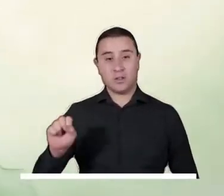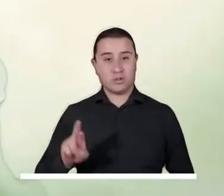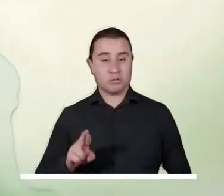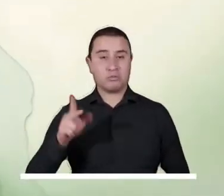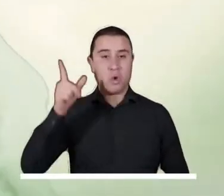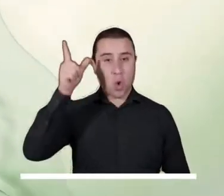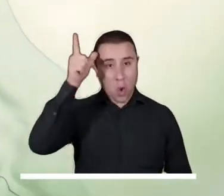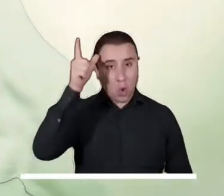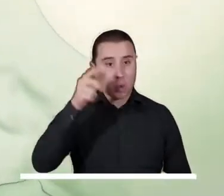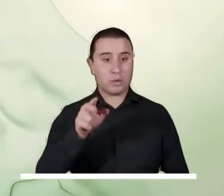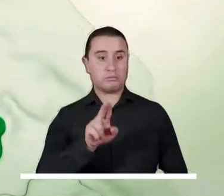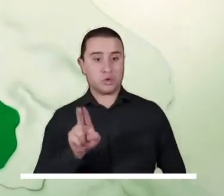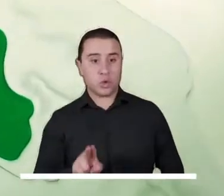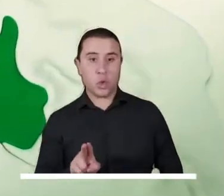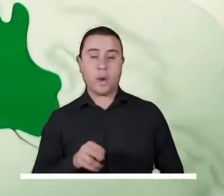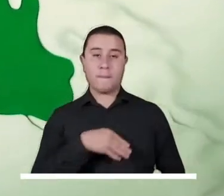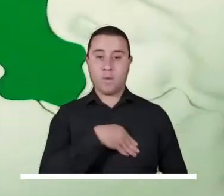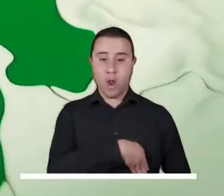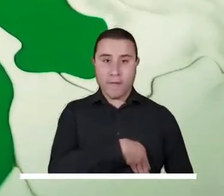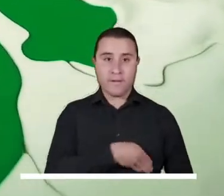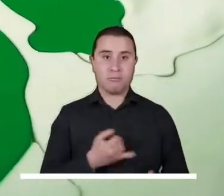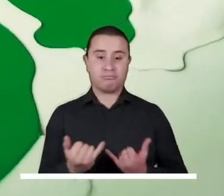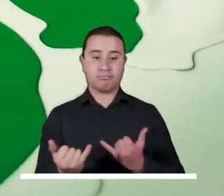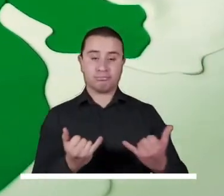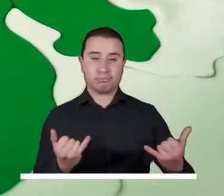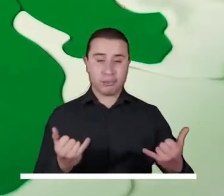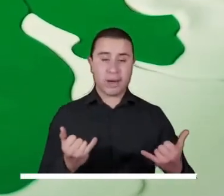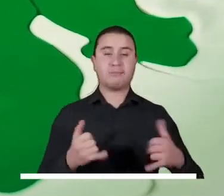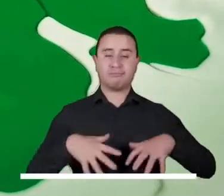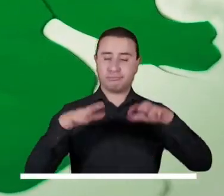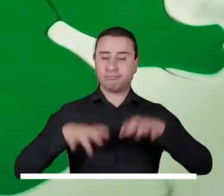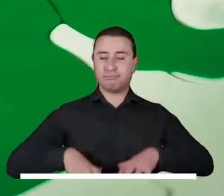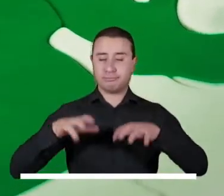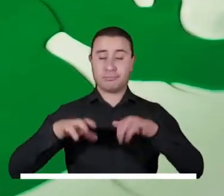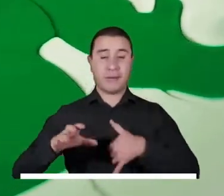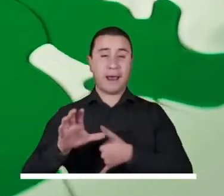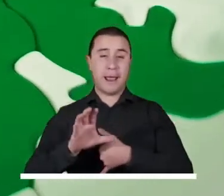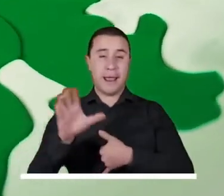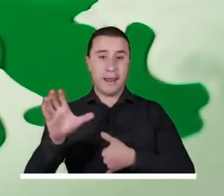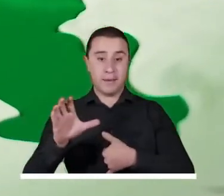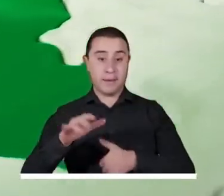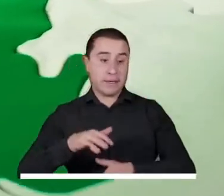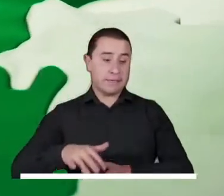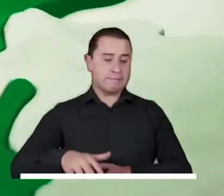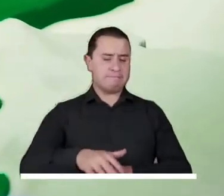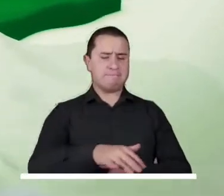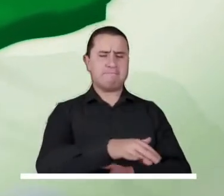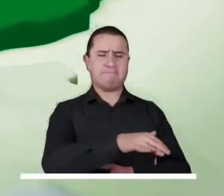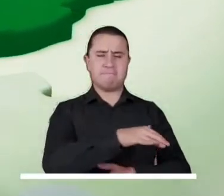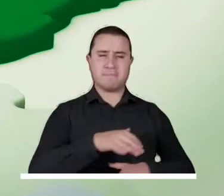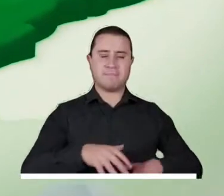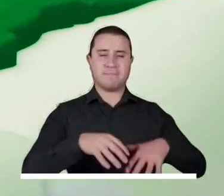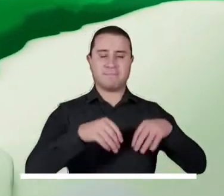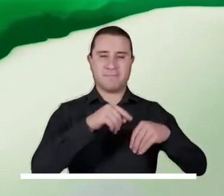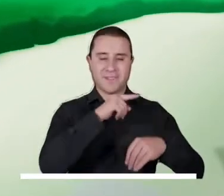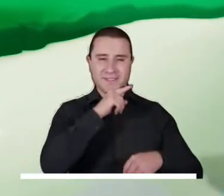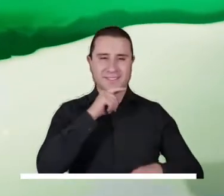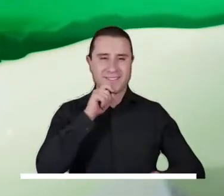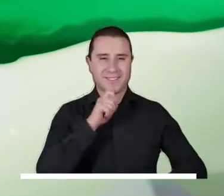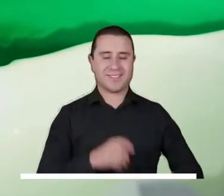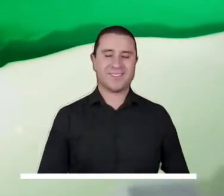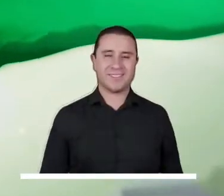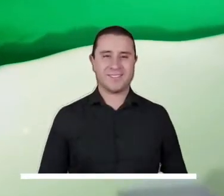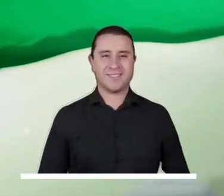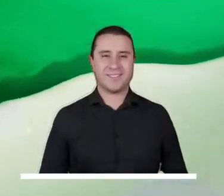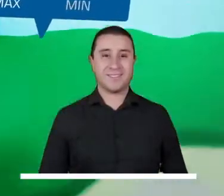En el sur de Cesar, Córdoba, Sucre y Bolívar se concentrarían las lluvias del Caribe. En el resto de la región se espera tiempo